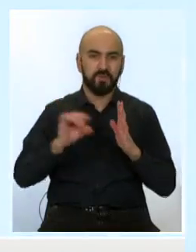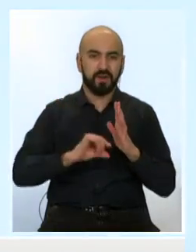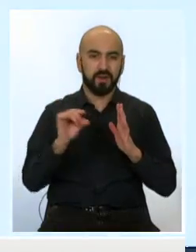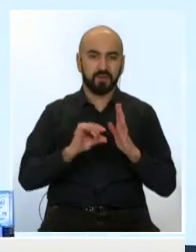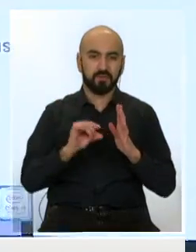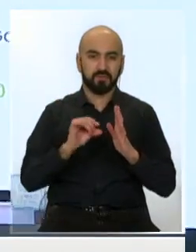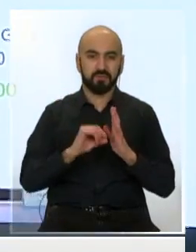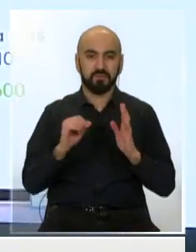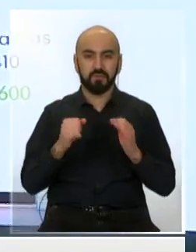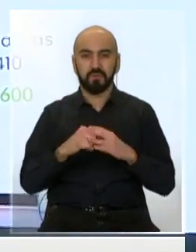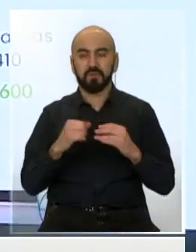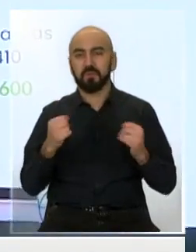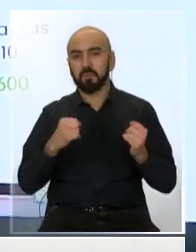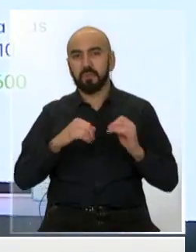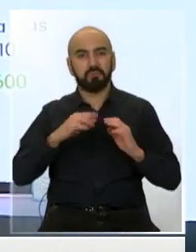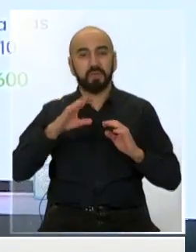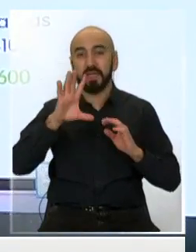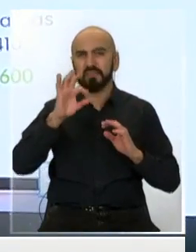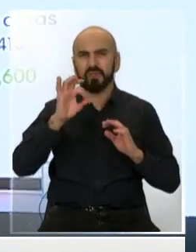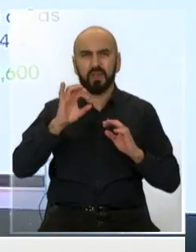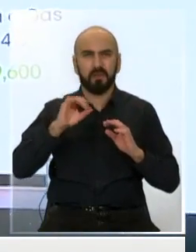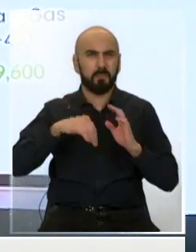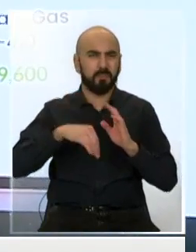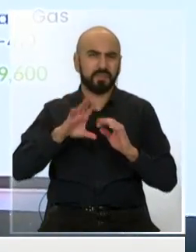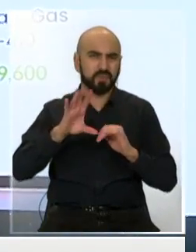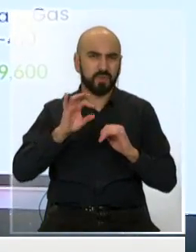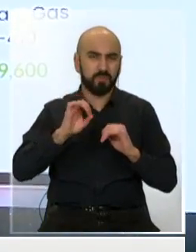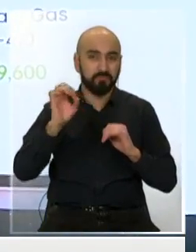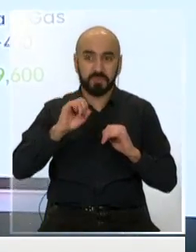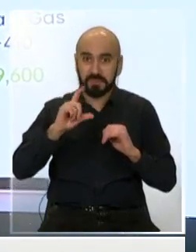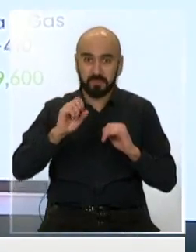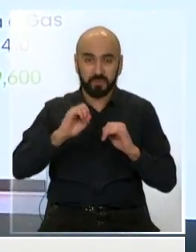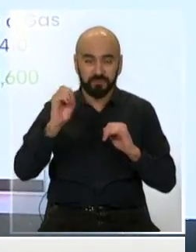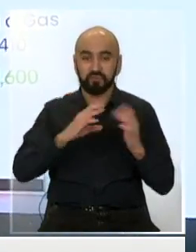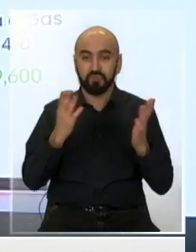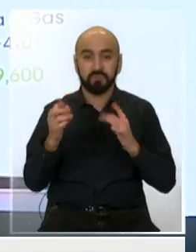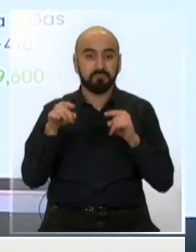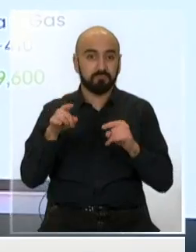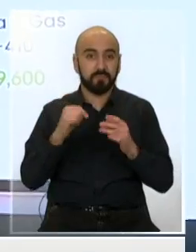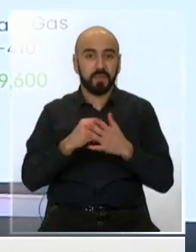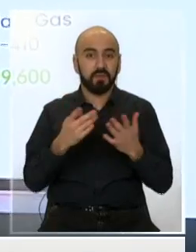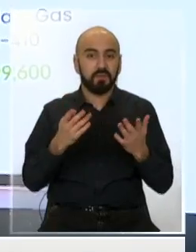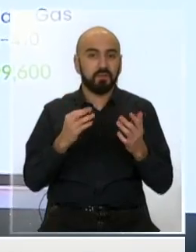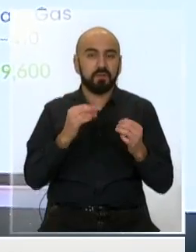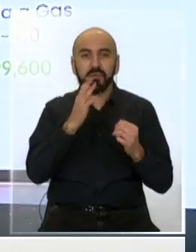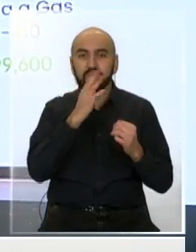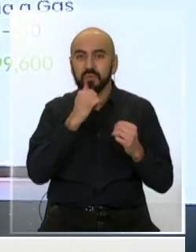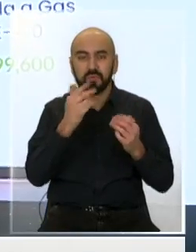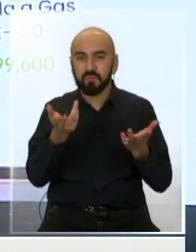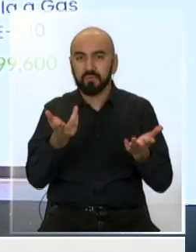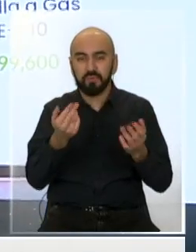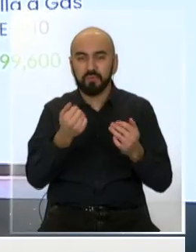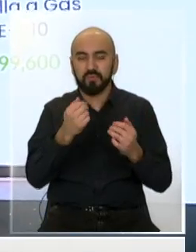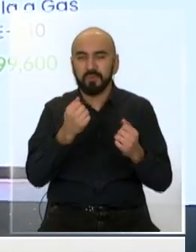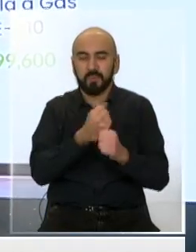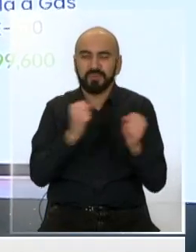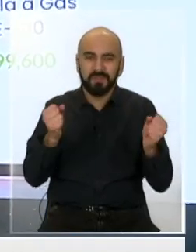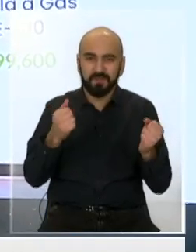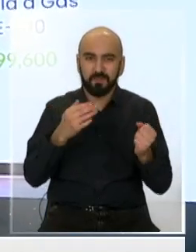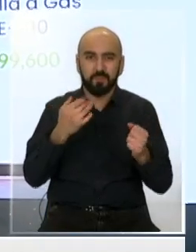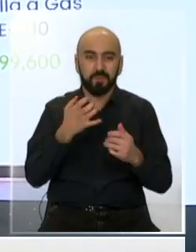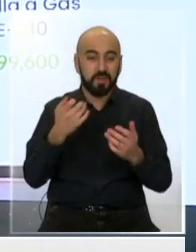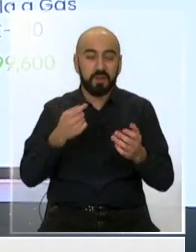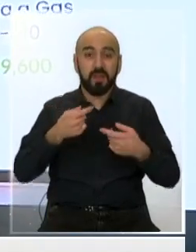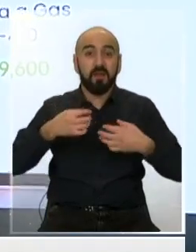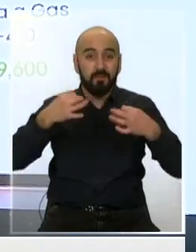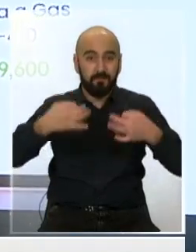supera la mitad de este, ya podría ser llamativo debido a que ni siquiera cubre el costo del producto. Y